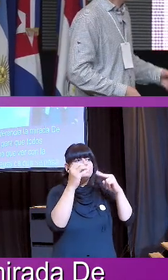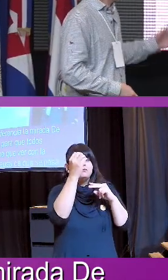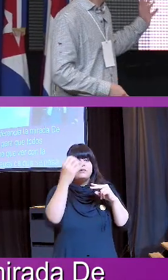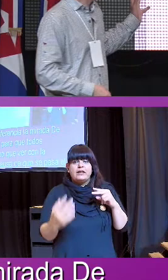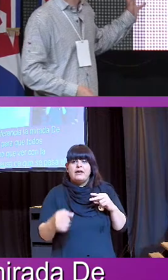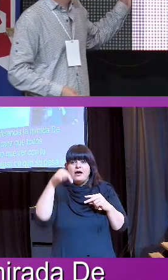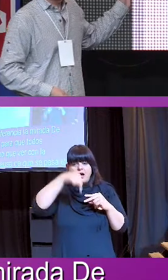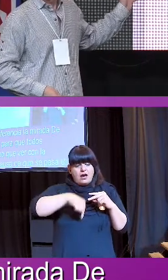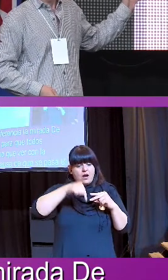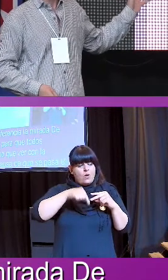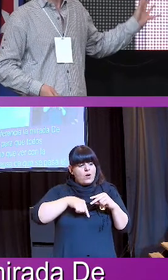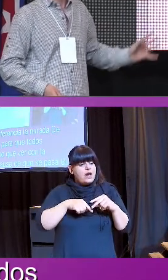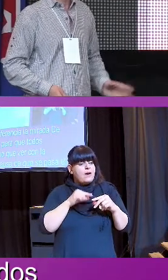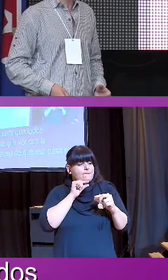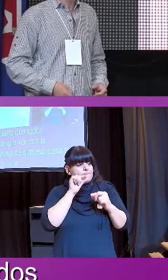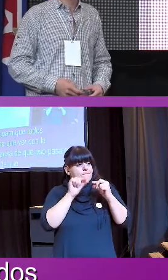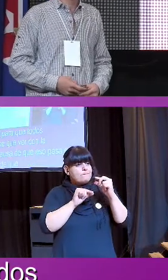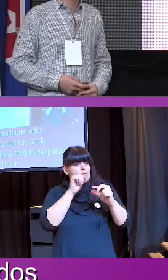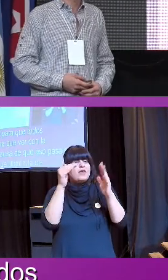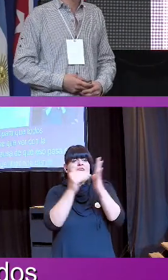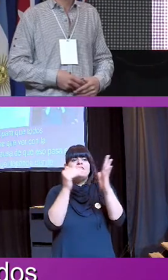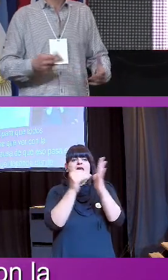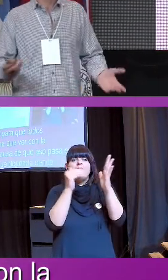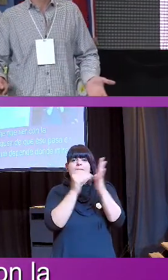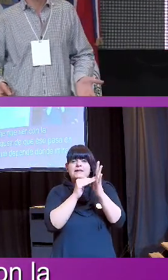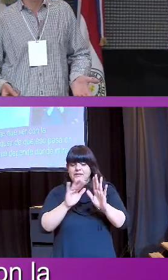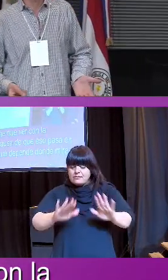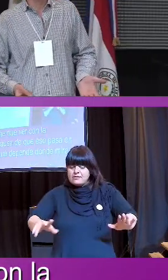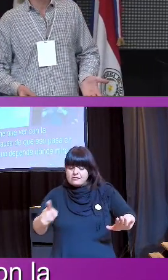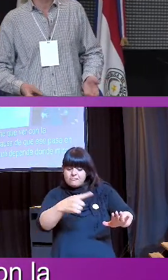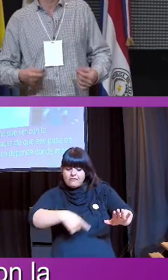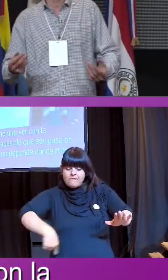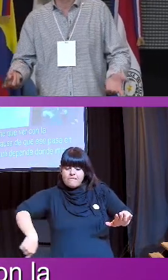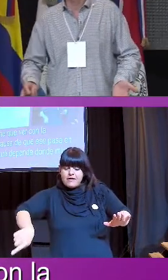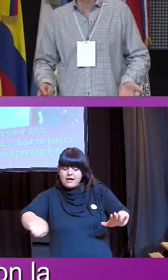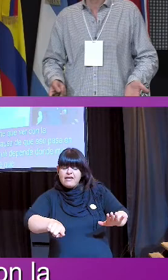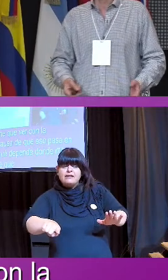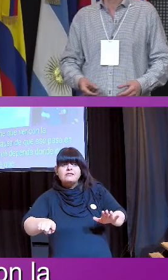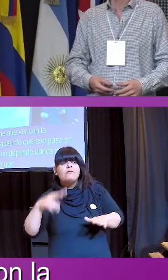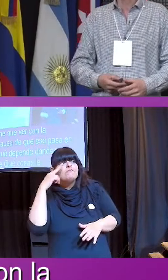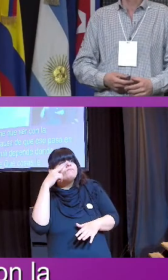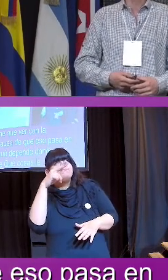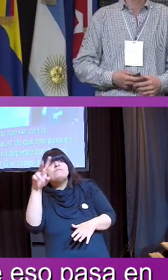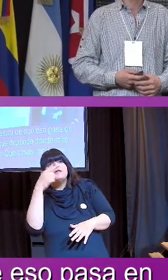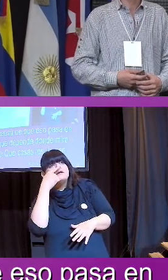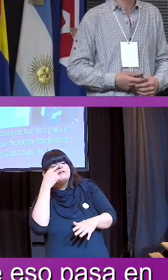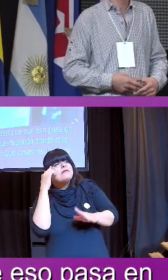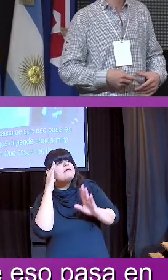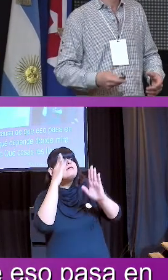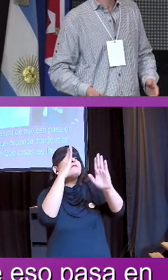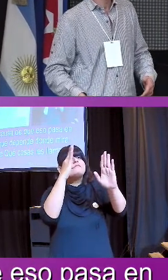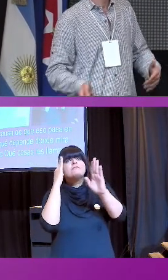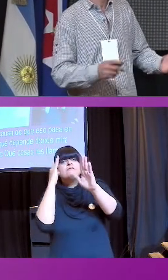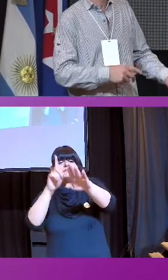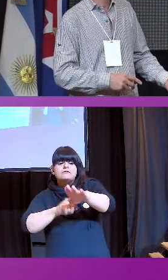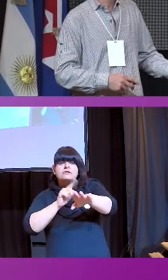Entonces lo que empezaron a ver es de qué depende dónde mira un niño, en general. De qué depende qué cosas le llaman la atención y qué mira y por